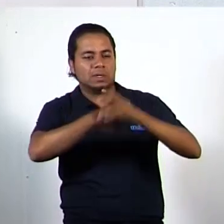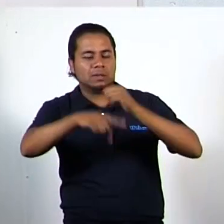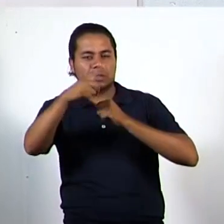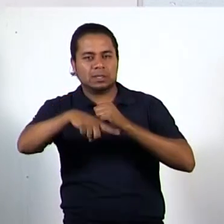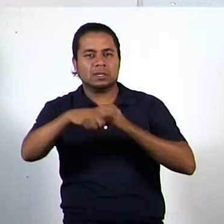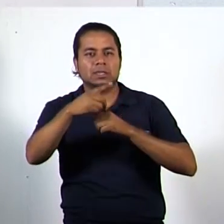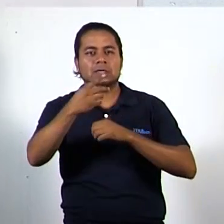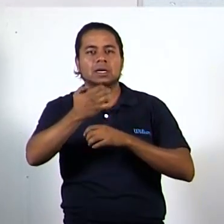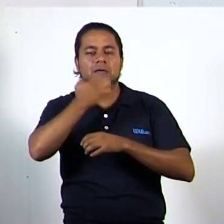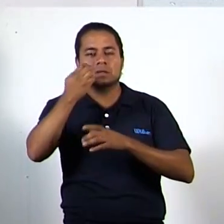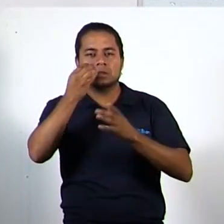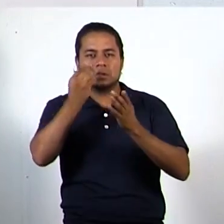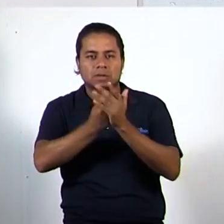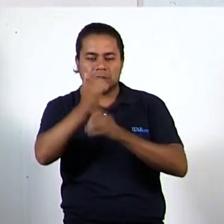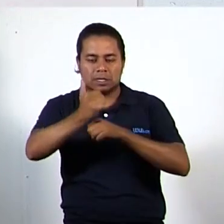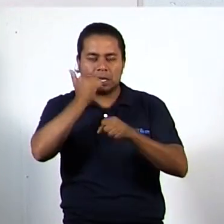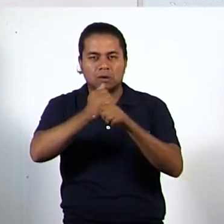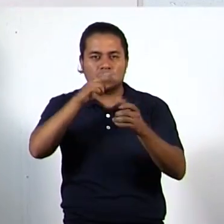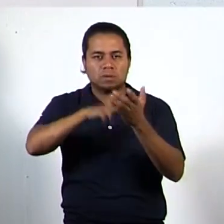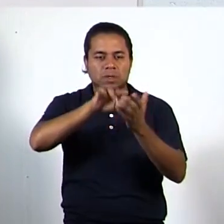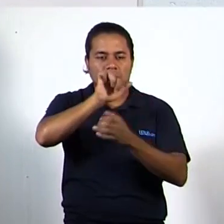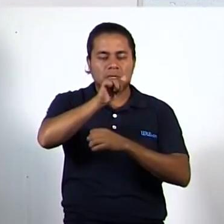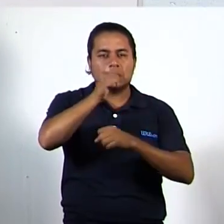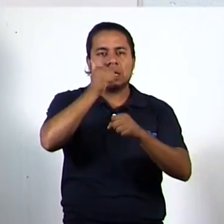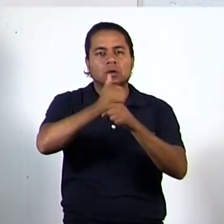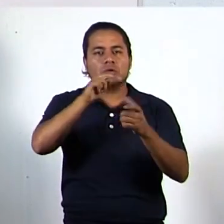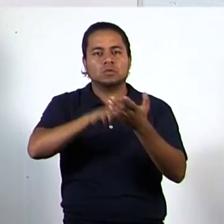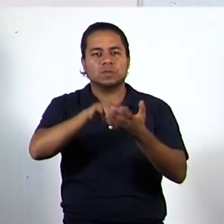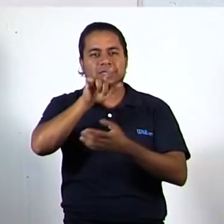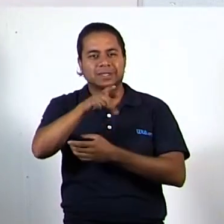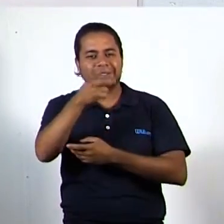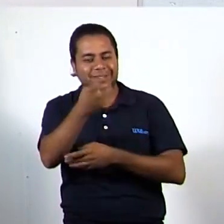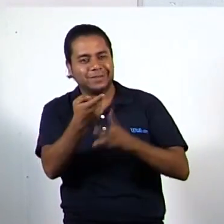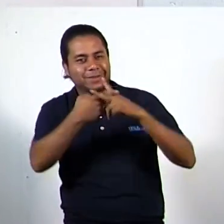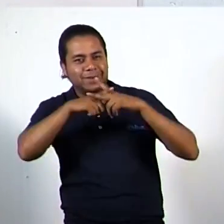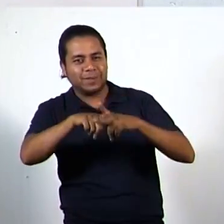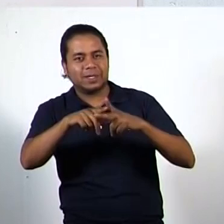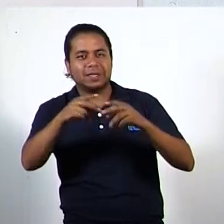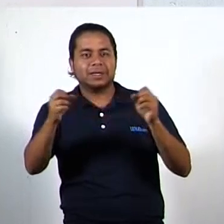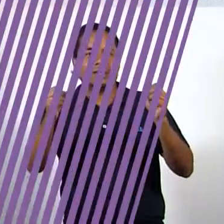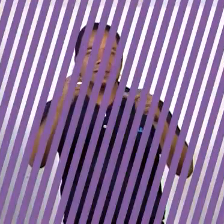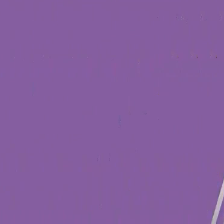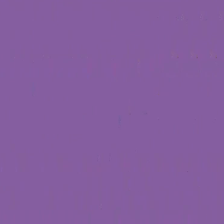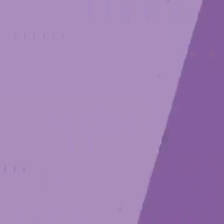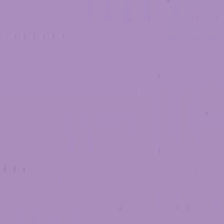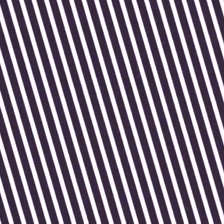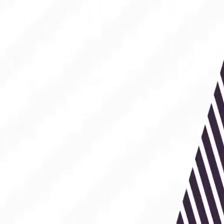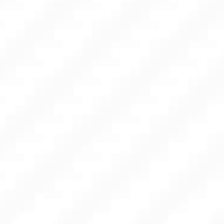escolar 2016-2017 nuevamente y con esto comenzamos. Hasta pronto.